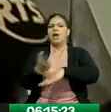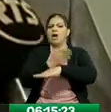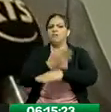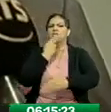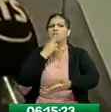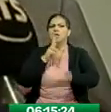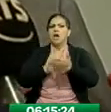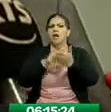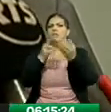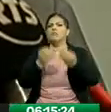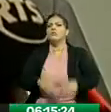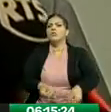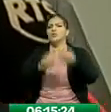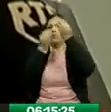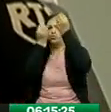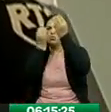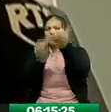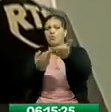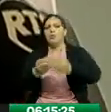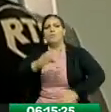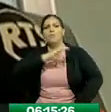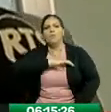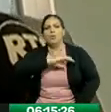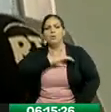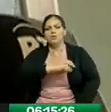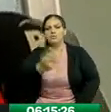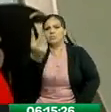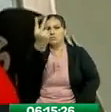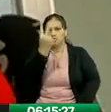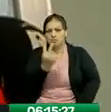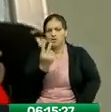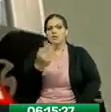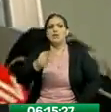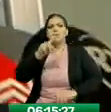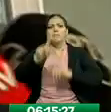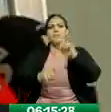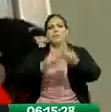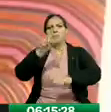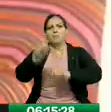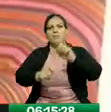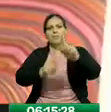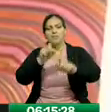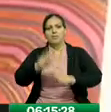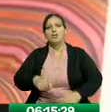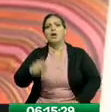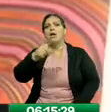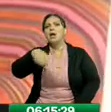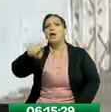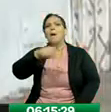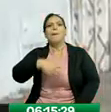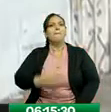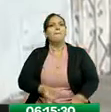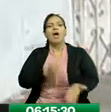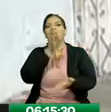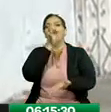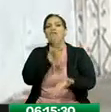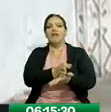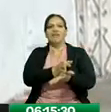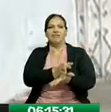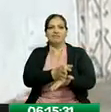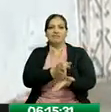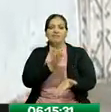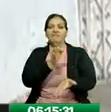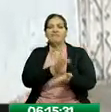han hecho caso omiso. ¿Todos son policías? Sí, la gran mayoría son de criminalística. Aunque la policía está tras la pista del